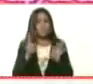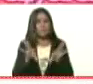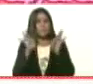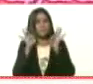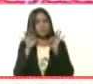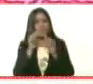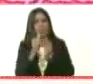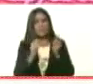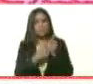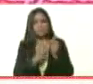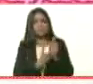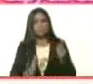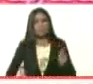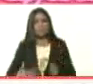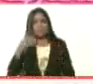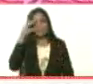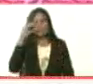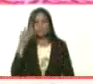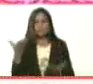a la vicepresidenta ejecutiva,